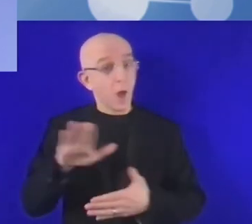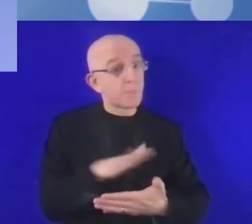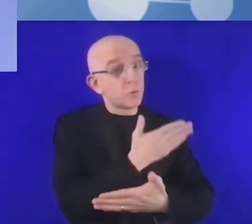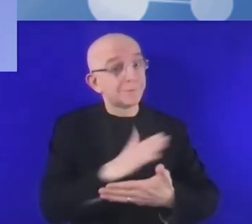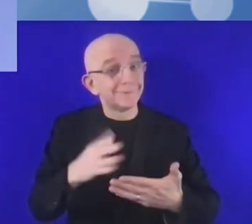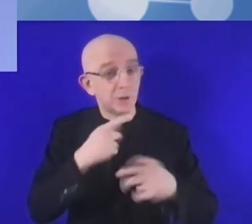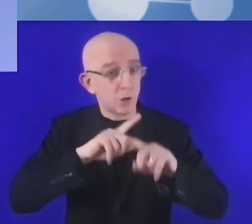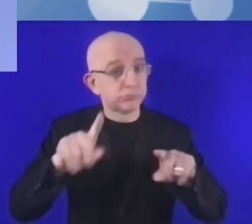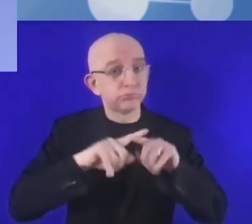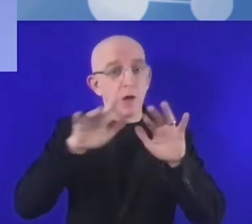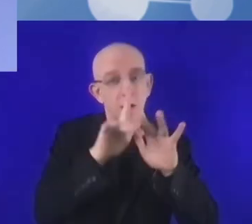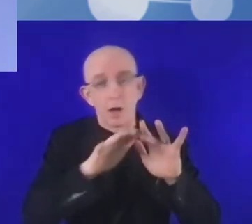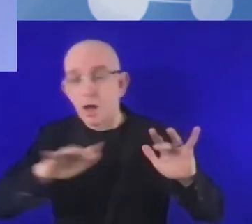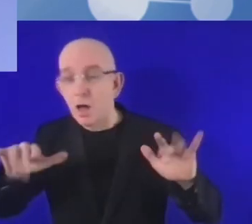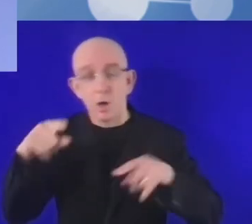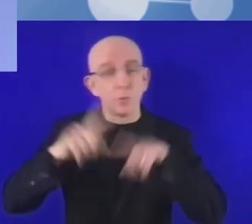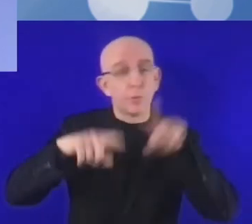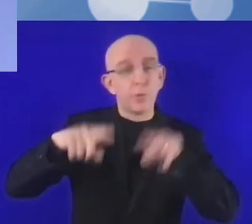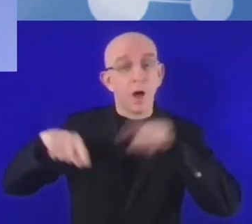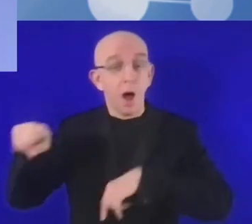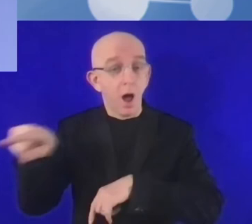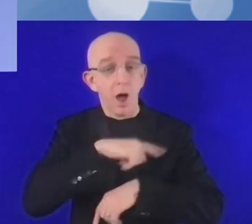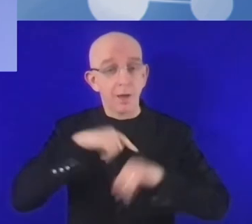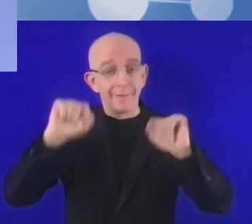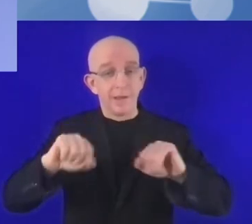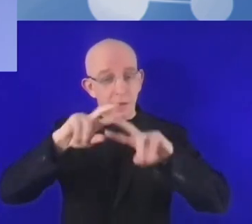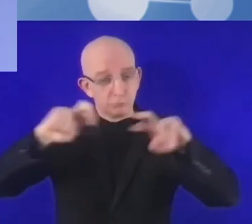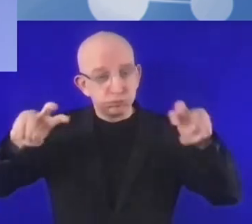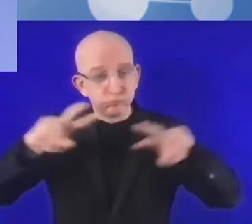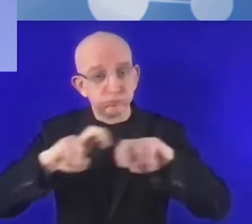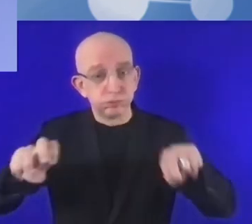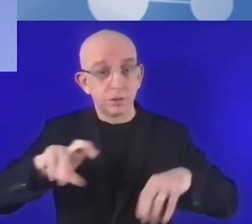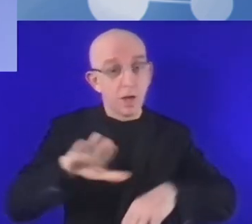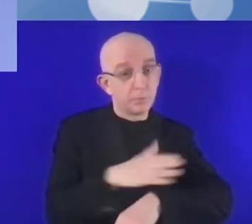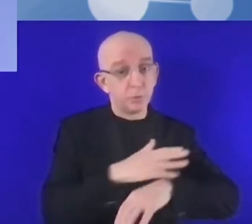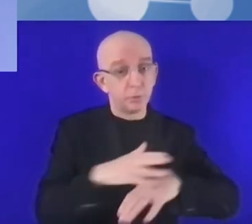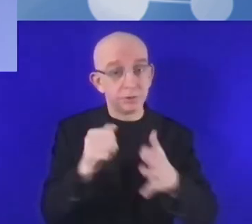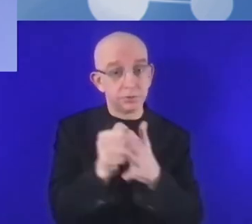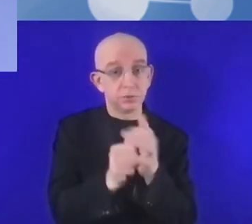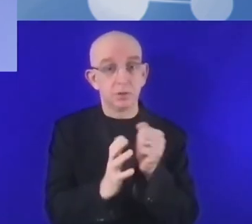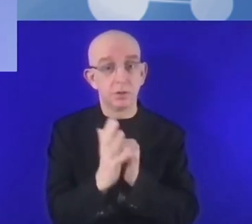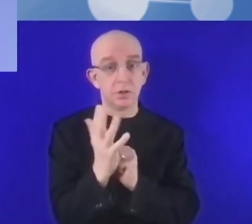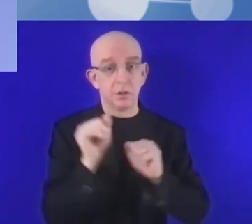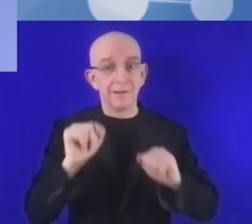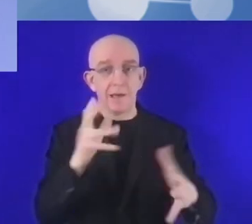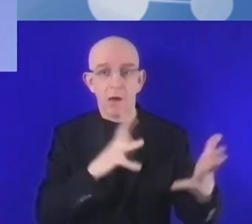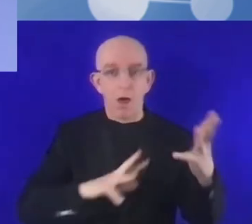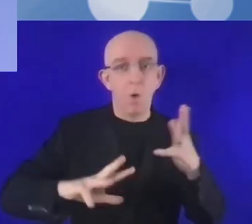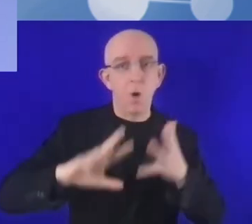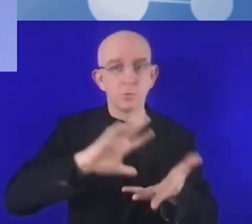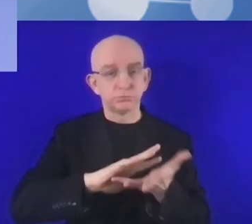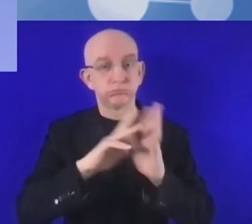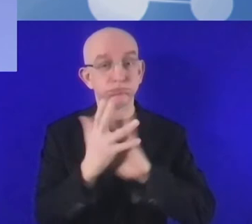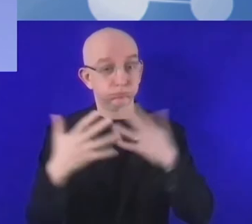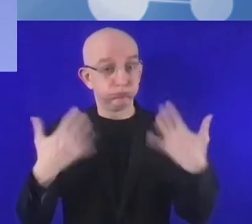ondas. Si lo analizamos todo, descubriremos que la música puede afectar